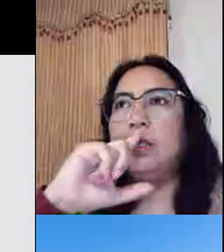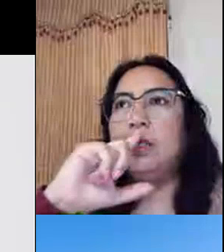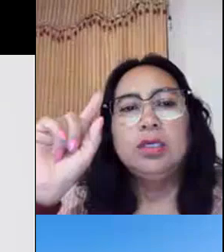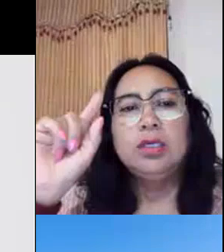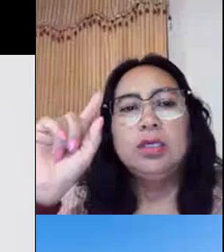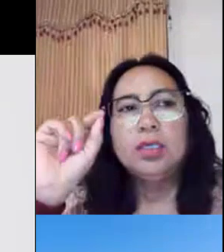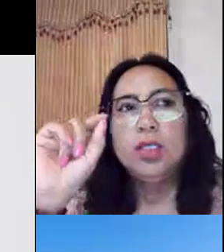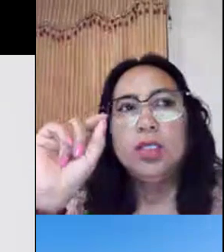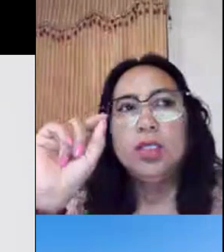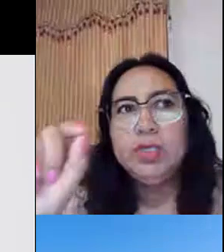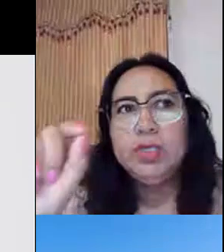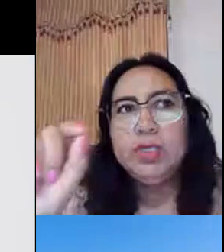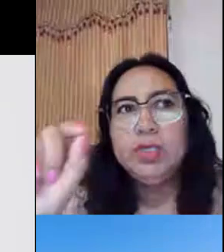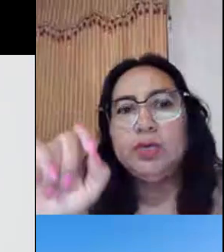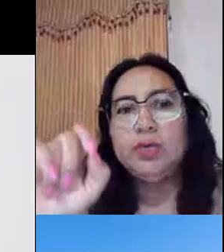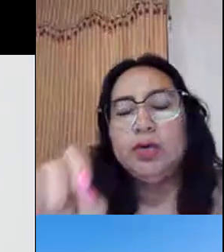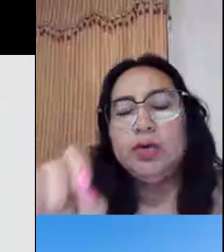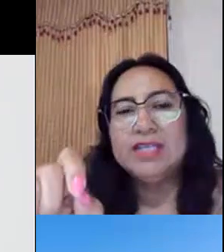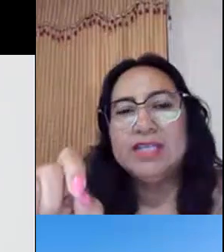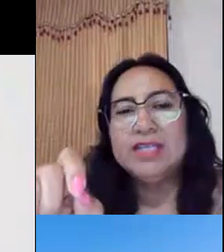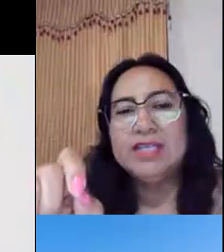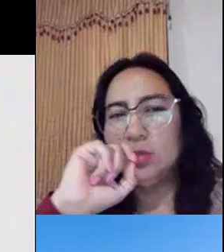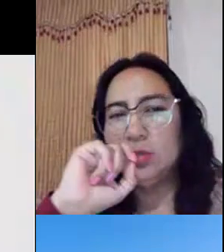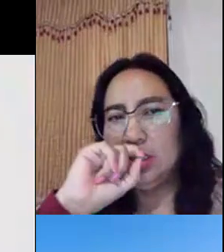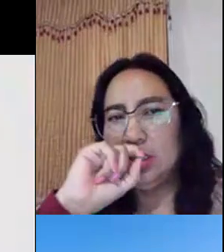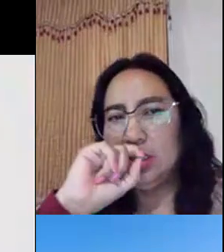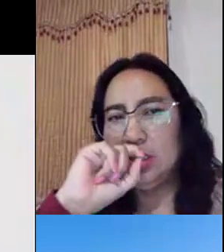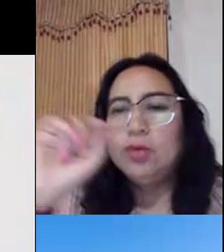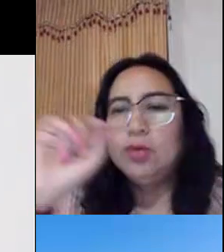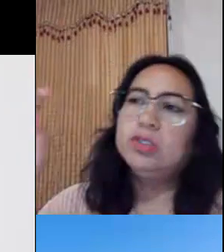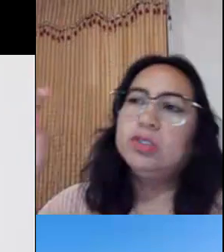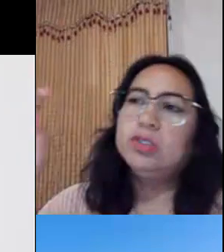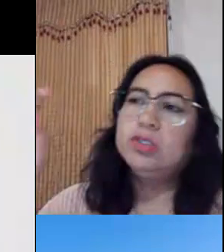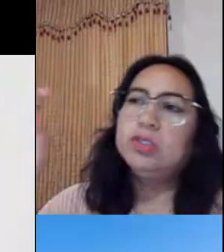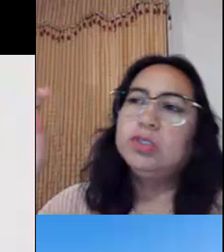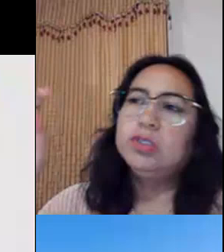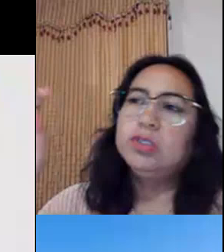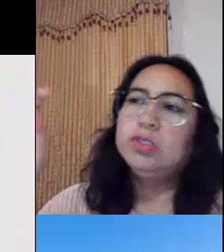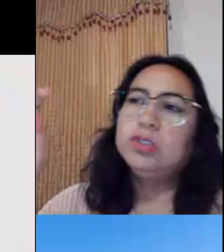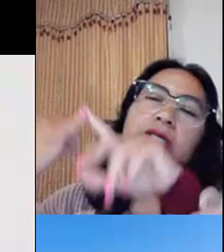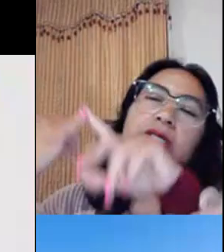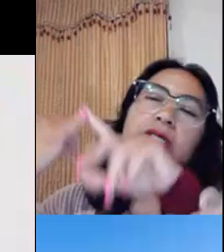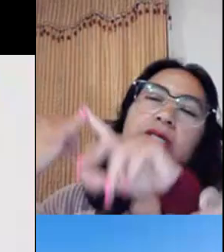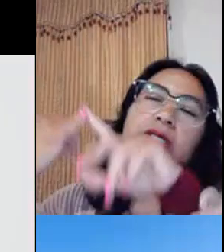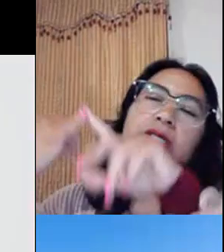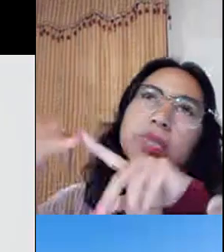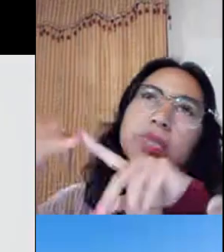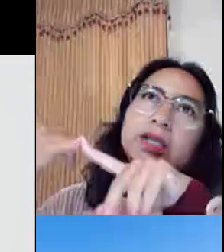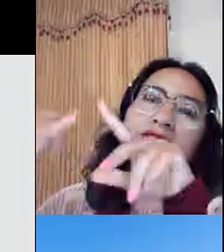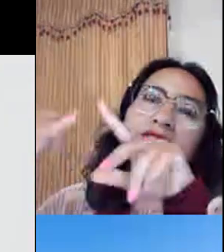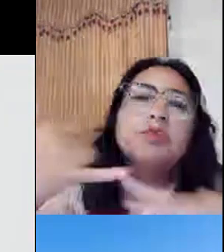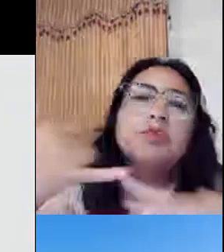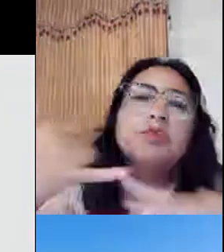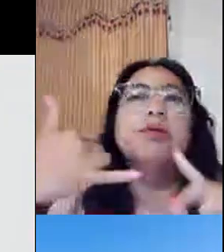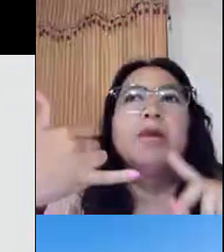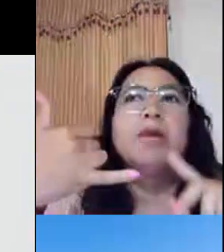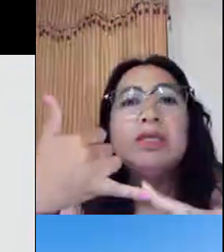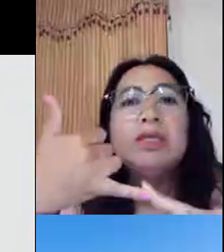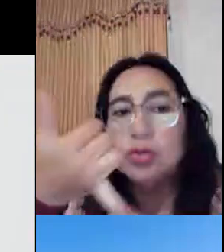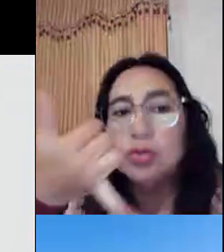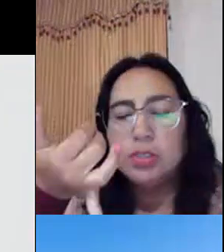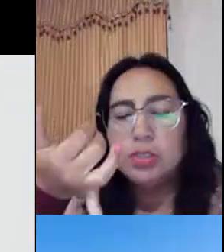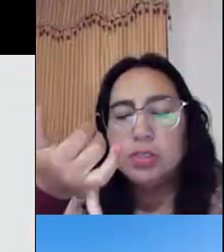dato de kilómetros sobre horas. ¿Qué hacían ustedes? Unos me pusieron, le transformaron